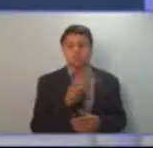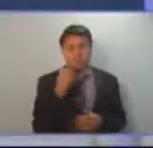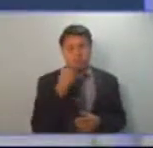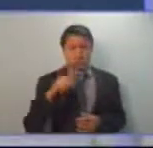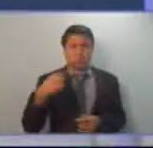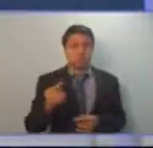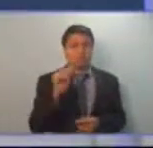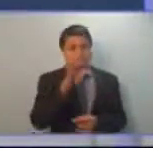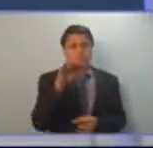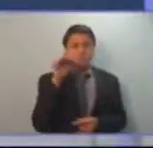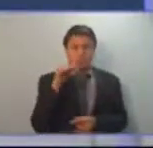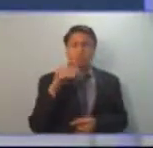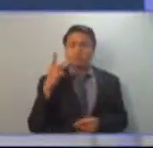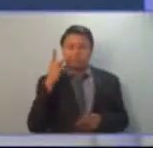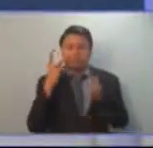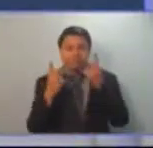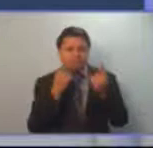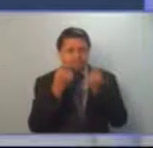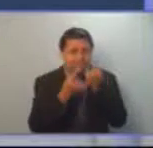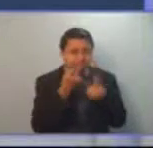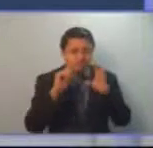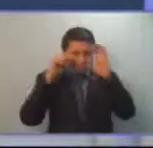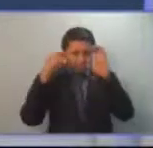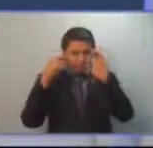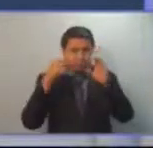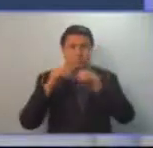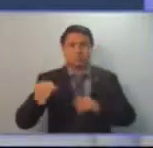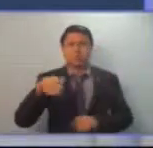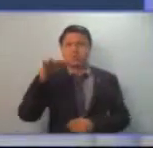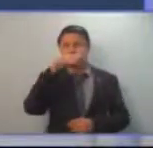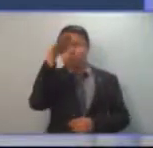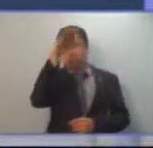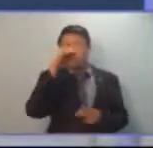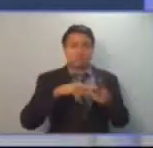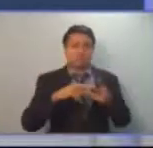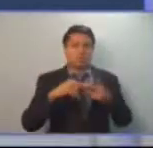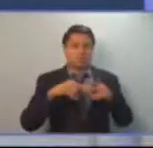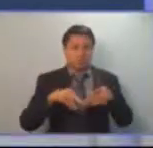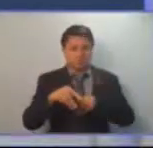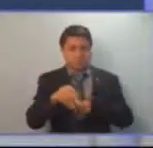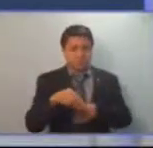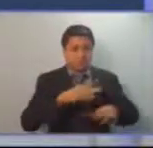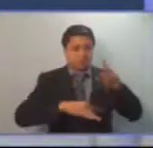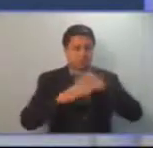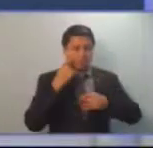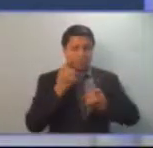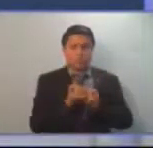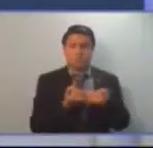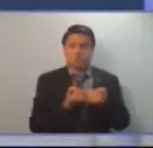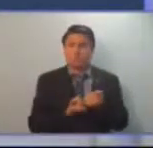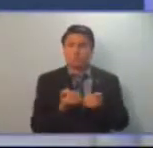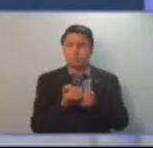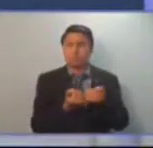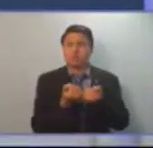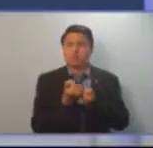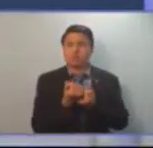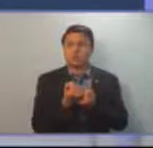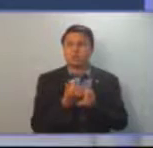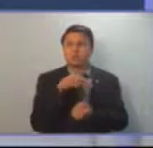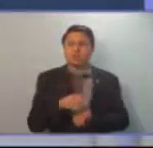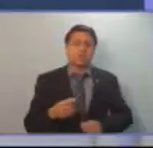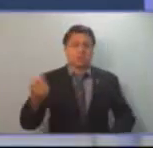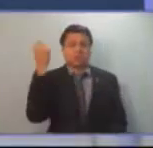el próximo 4 de marzo, por tierra, mar y aire, el sistema de medios de comunicación legislativo. Nos sumaremos a la cobertura de